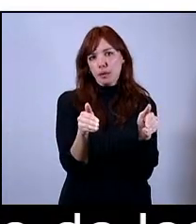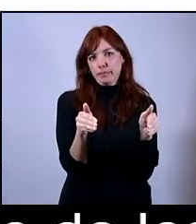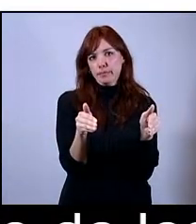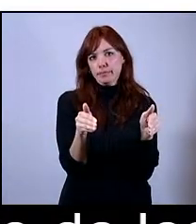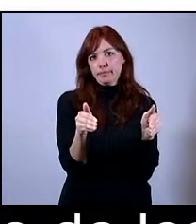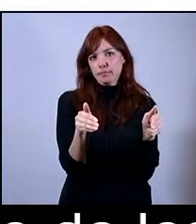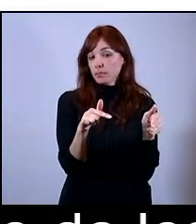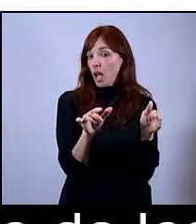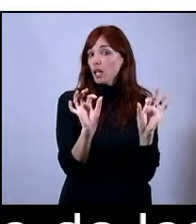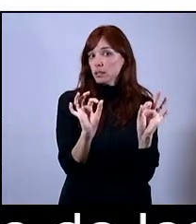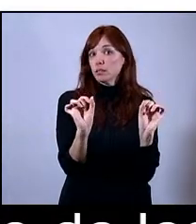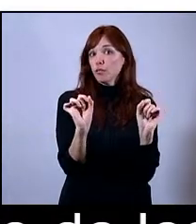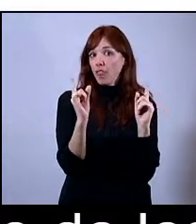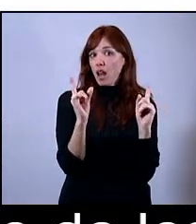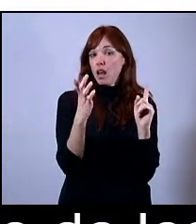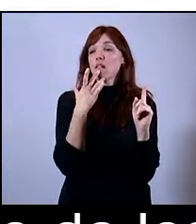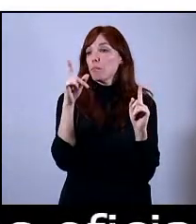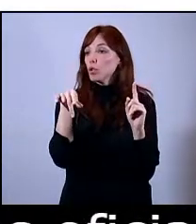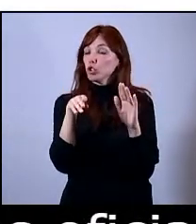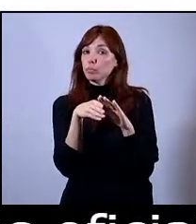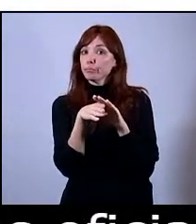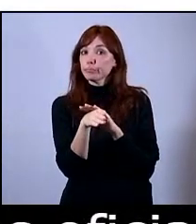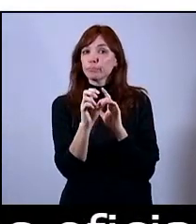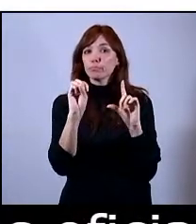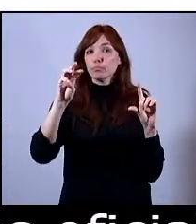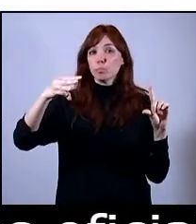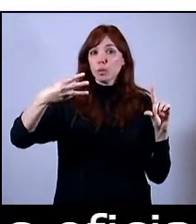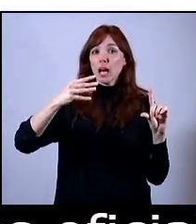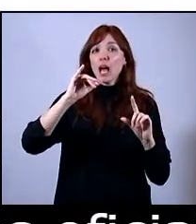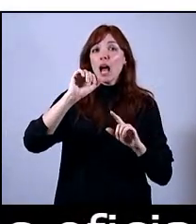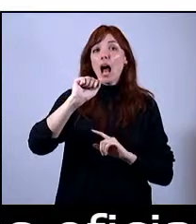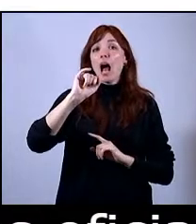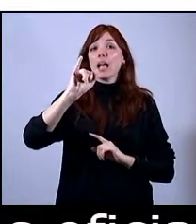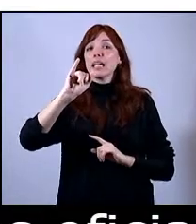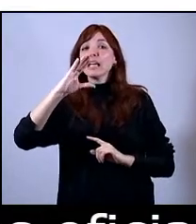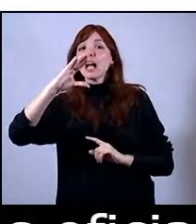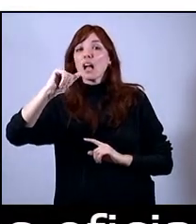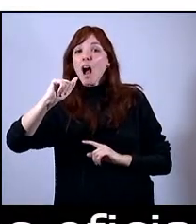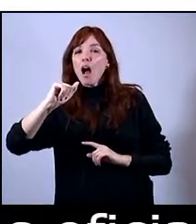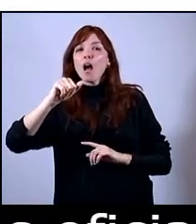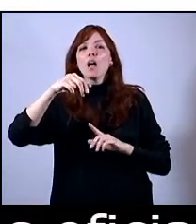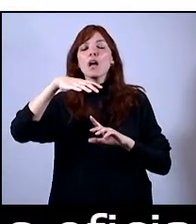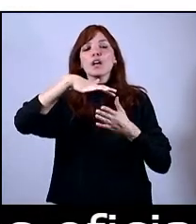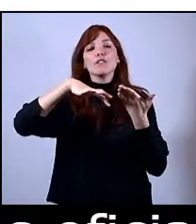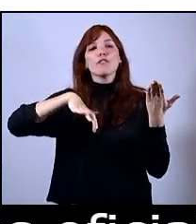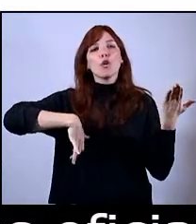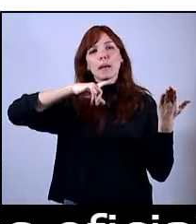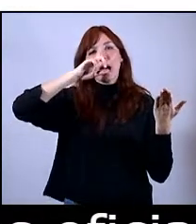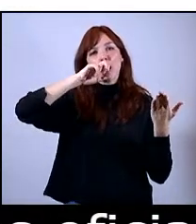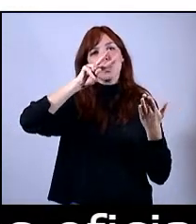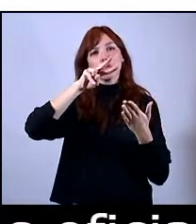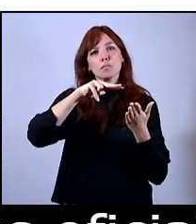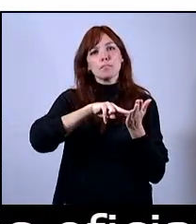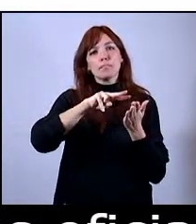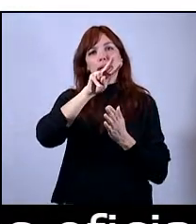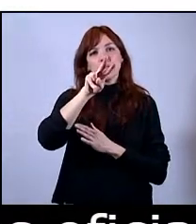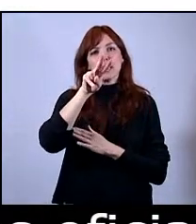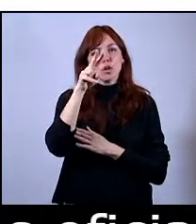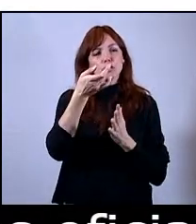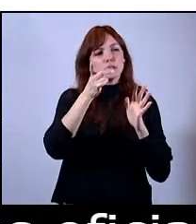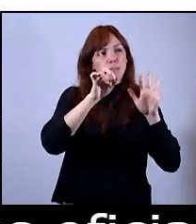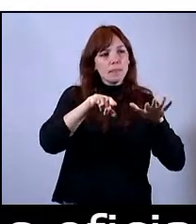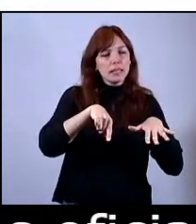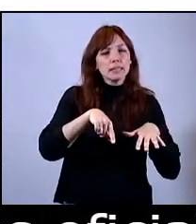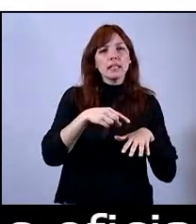Esto es oficial. Si ustedes entran en la página de AICA, verán el informe del año 2022, el semestral de